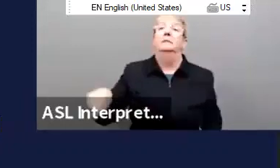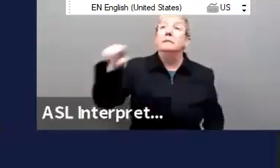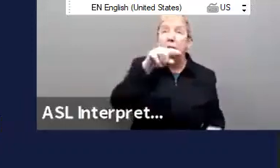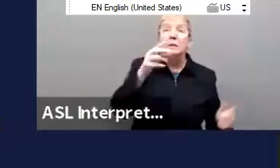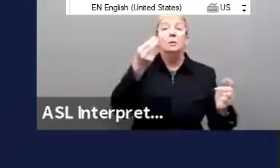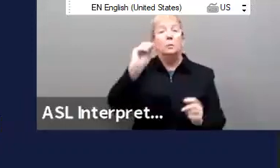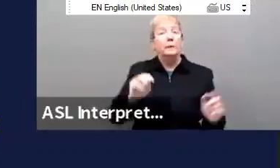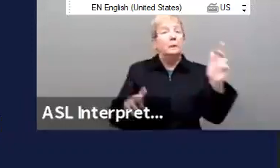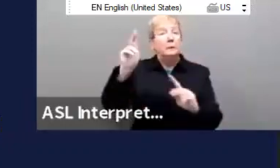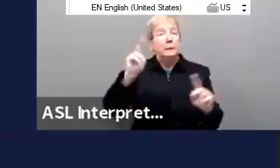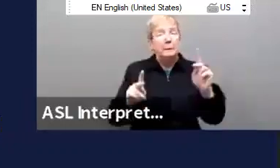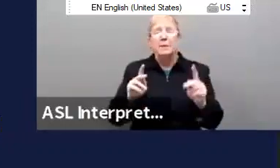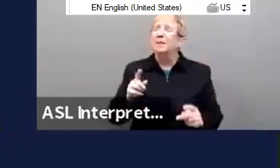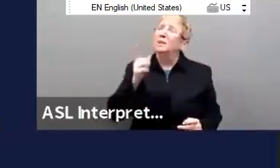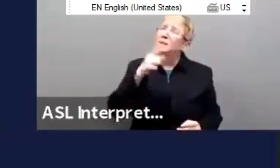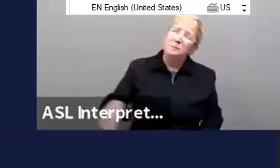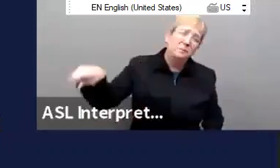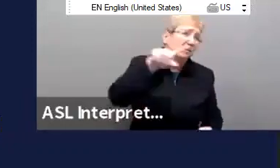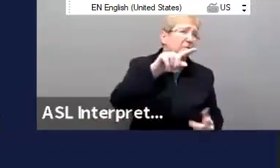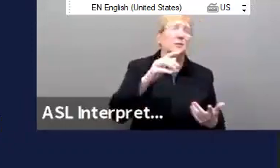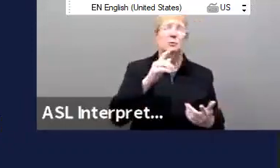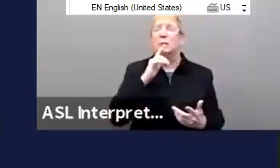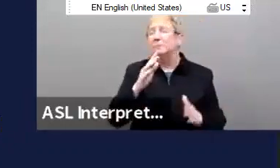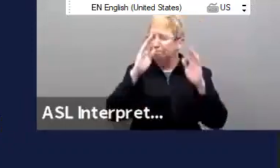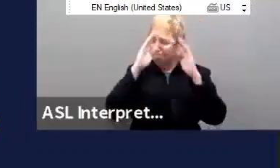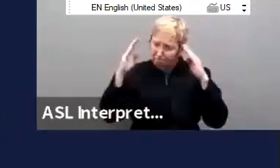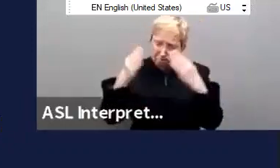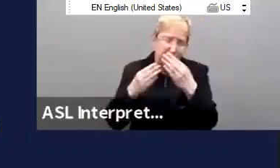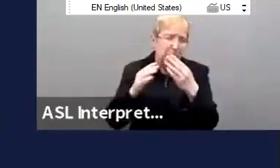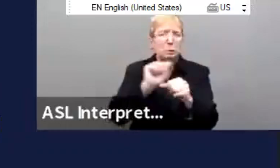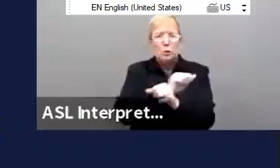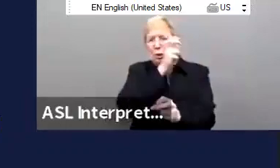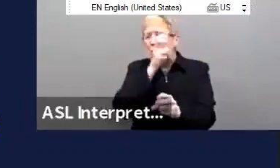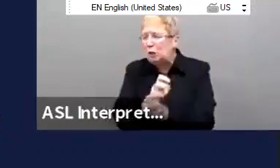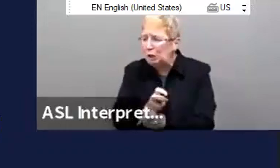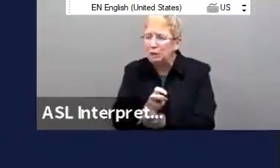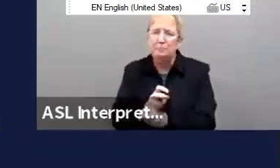propagación de COVID-19. Ahora, ¿me queda otra diapositiva?